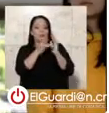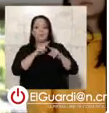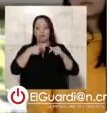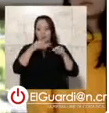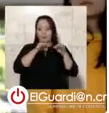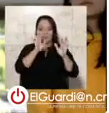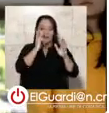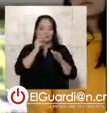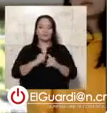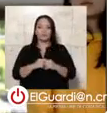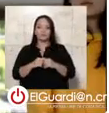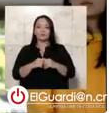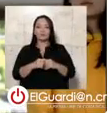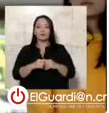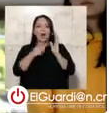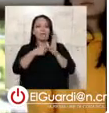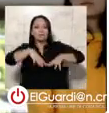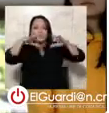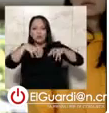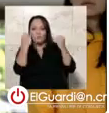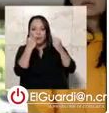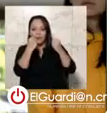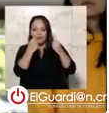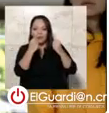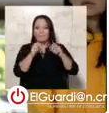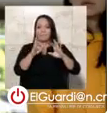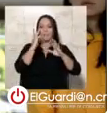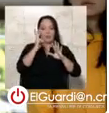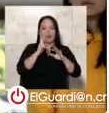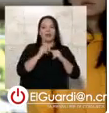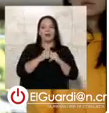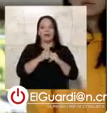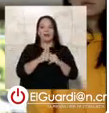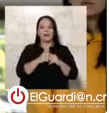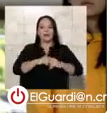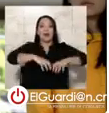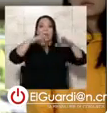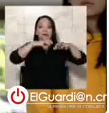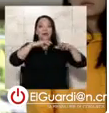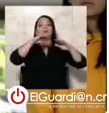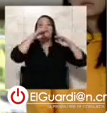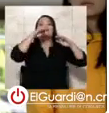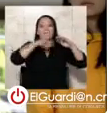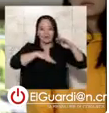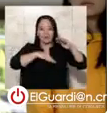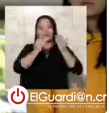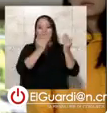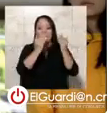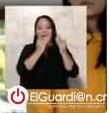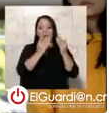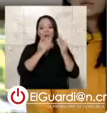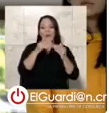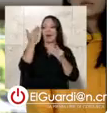contradicción es que está lloviendo, pero ya hay sequía en lo que ha llovido. Ha llovido menos de lo que hubiera llovido a esta